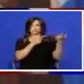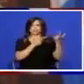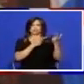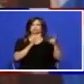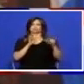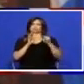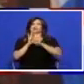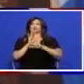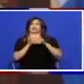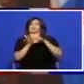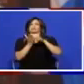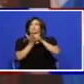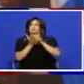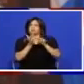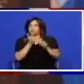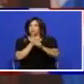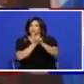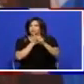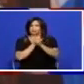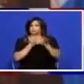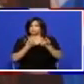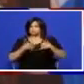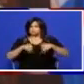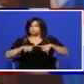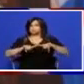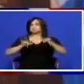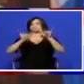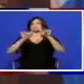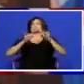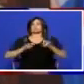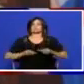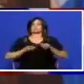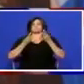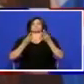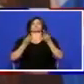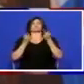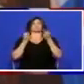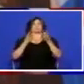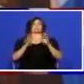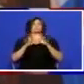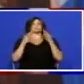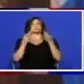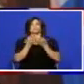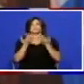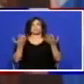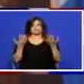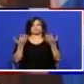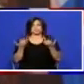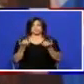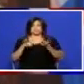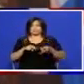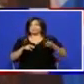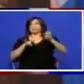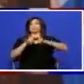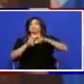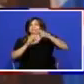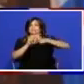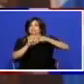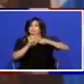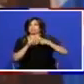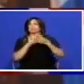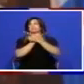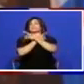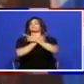etiqueta de vulnerabilidad con la que aún viven muchas familias. Esta subida salarial y de las